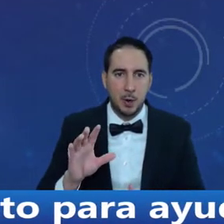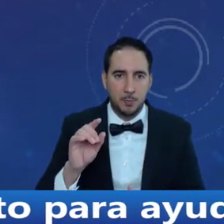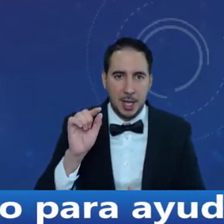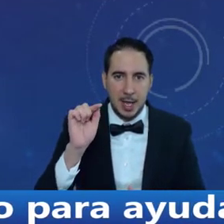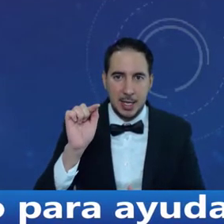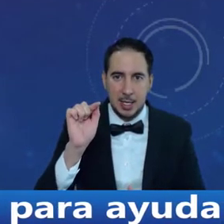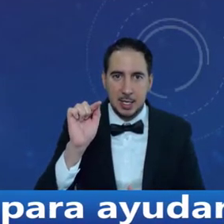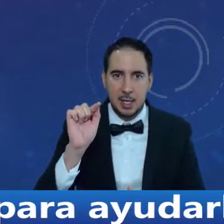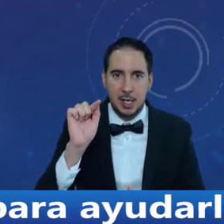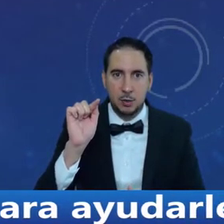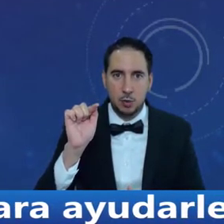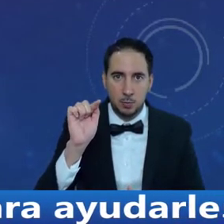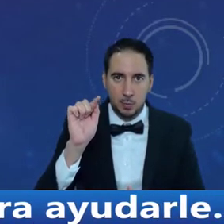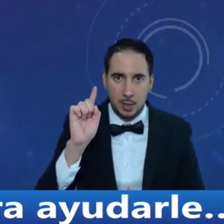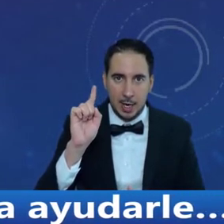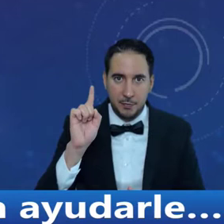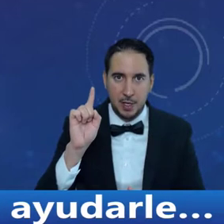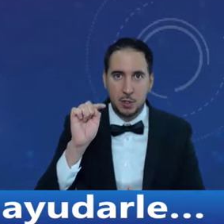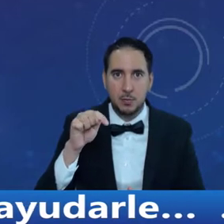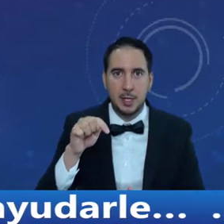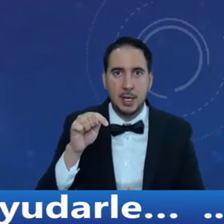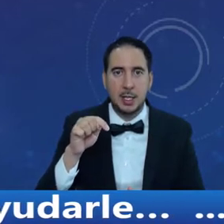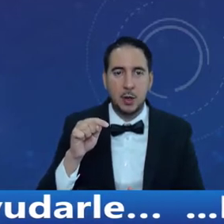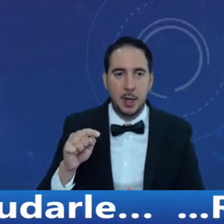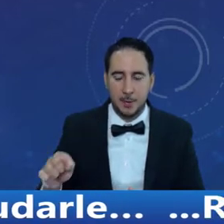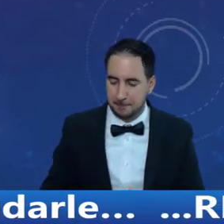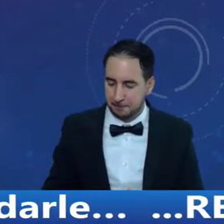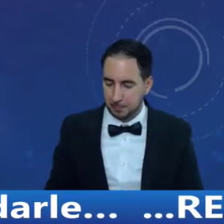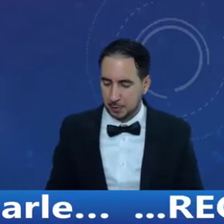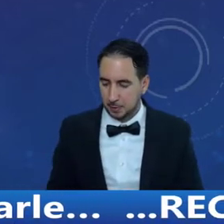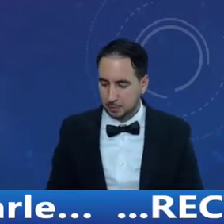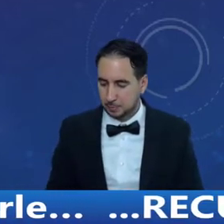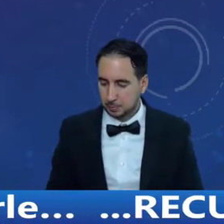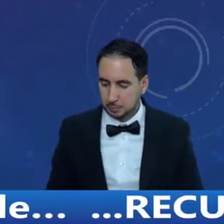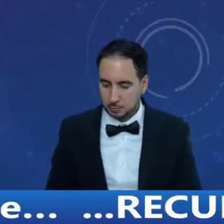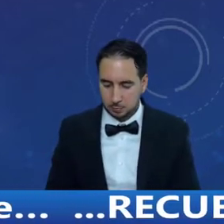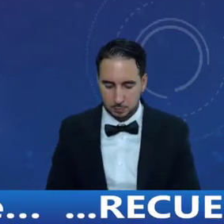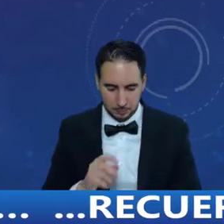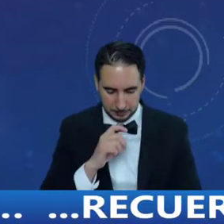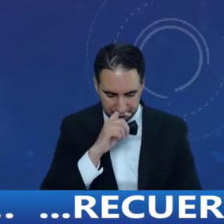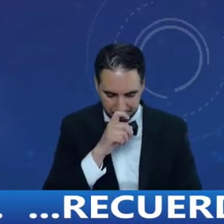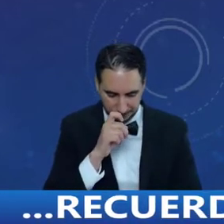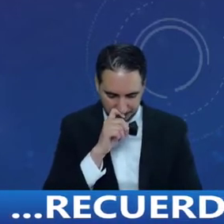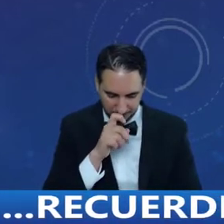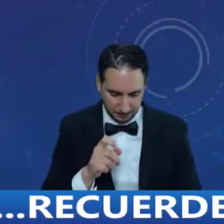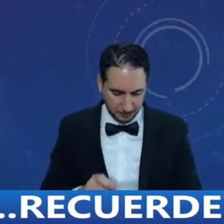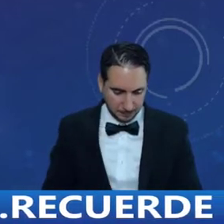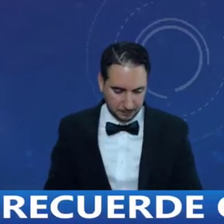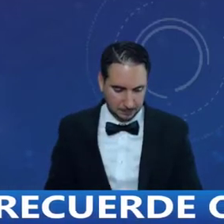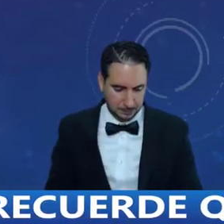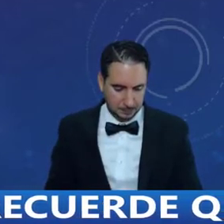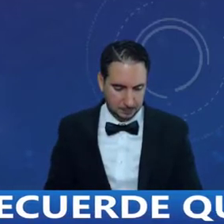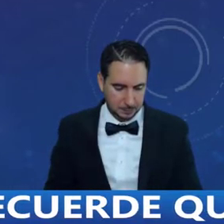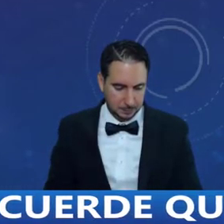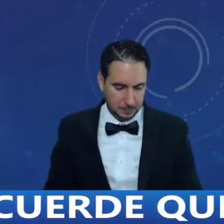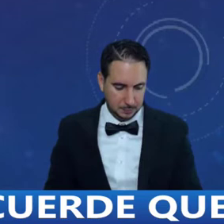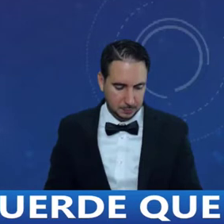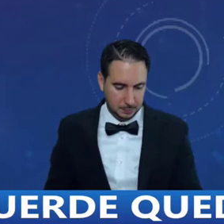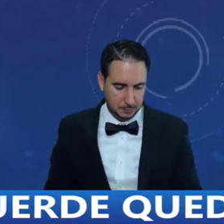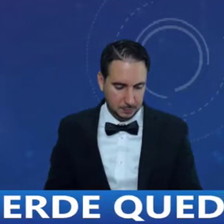Pero bueno, ahí estos son clarificaciones. Juan Carlos, tenemos una preguntita ahorita. Nos dice